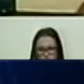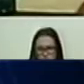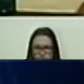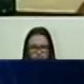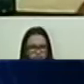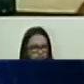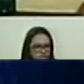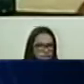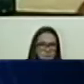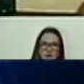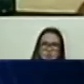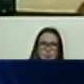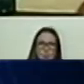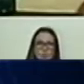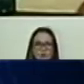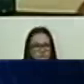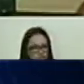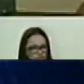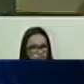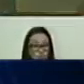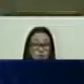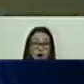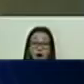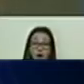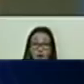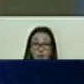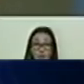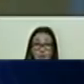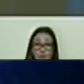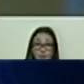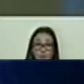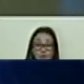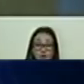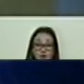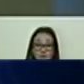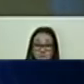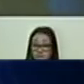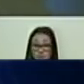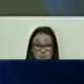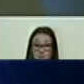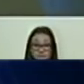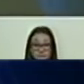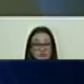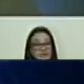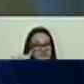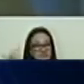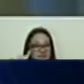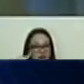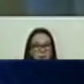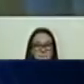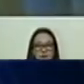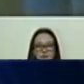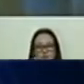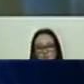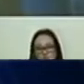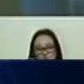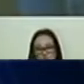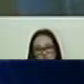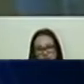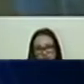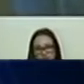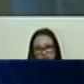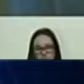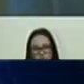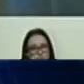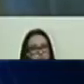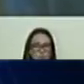la bayoneta, con el fusil. Hoy nos toca con la idea, con la palabra, con la verdad, con la movilización popular.